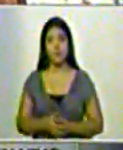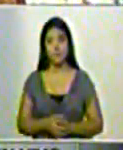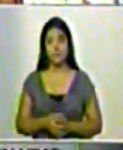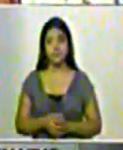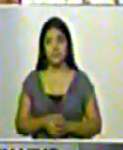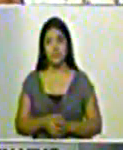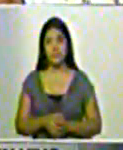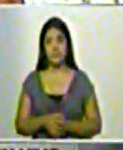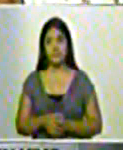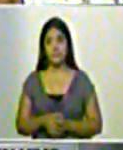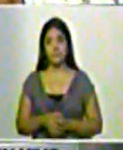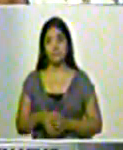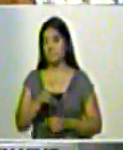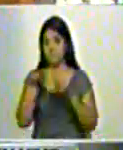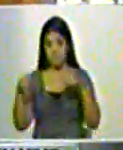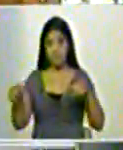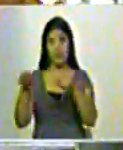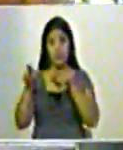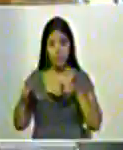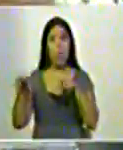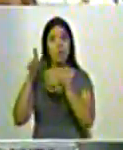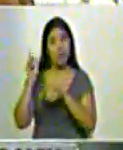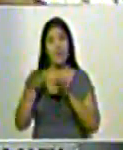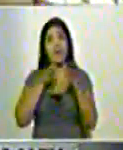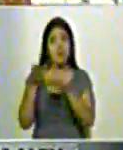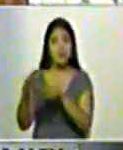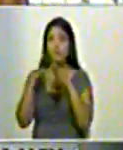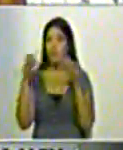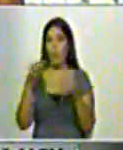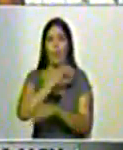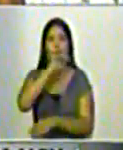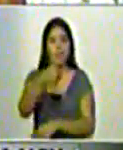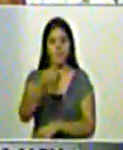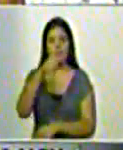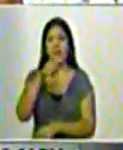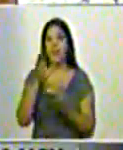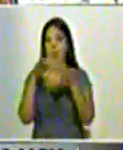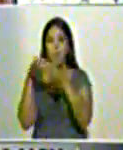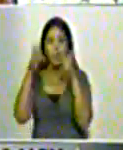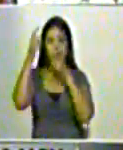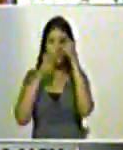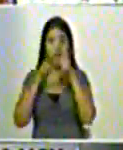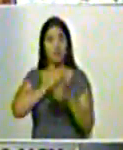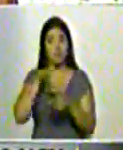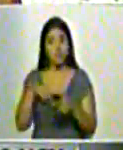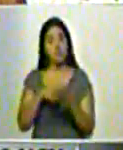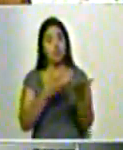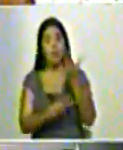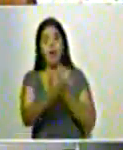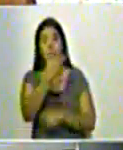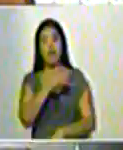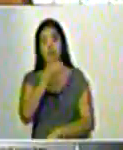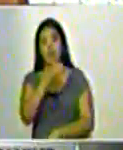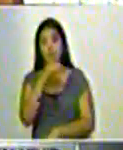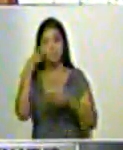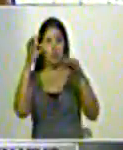24 centros. A esos centros debían reportarse todos los jefes y jefas de UVCHE. Y nosotros vamos recibiendo la información con